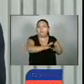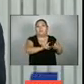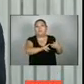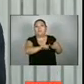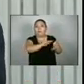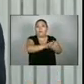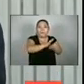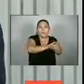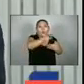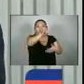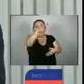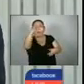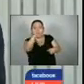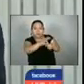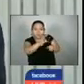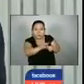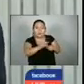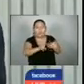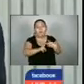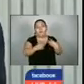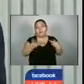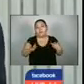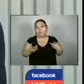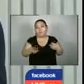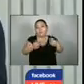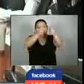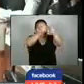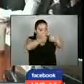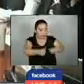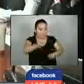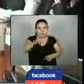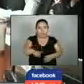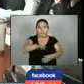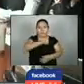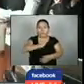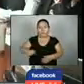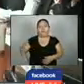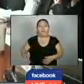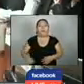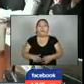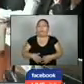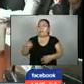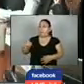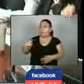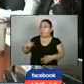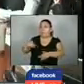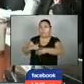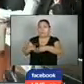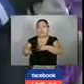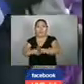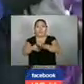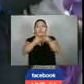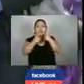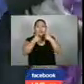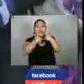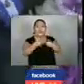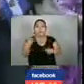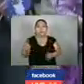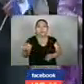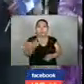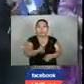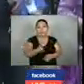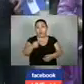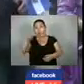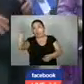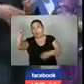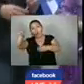el voto desde el exterior y el otro para el voto interno. Recientemente, los diputados anunciaron que los salvadoreños que residen en